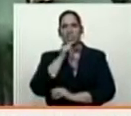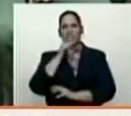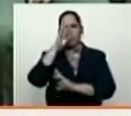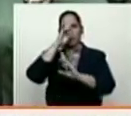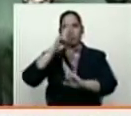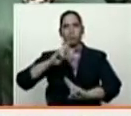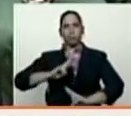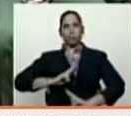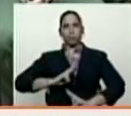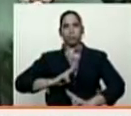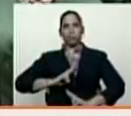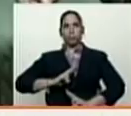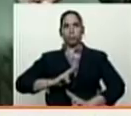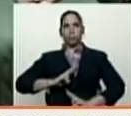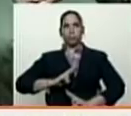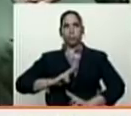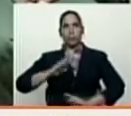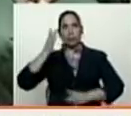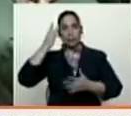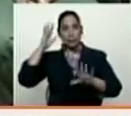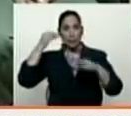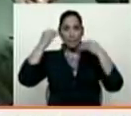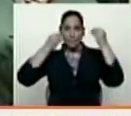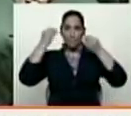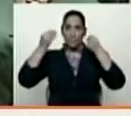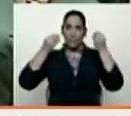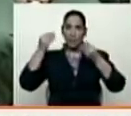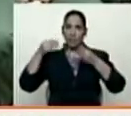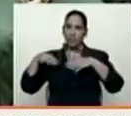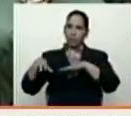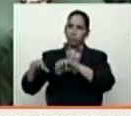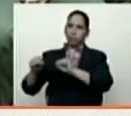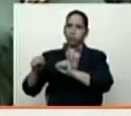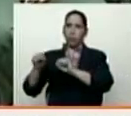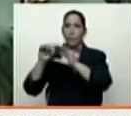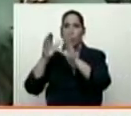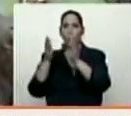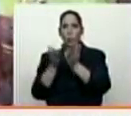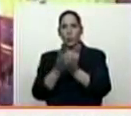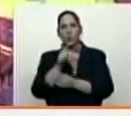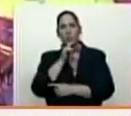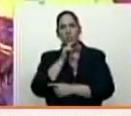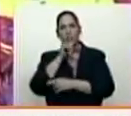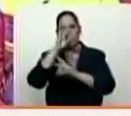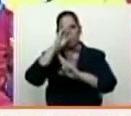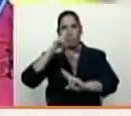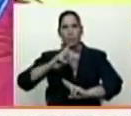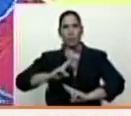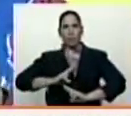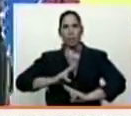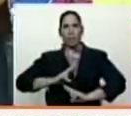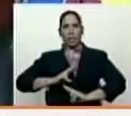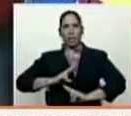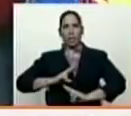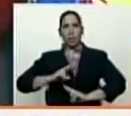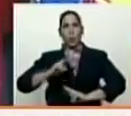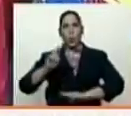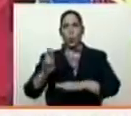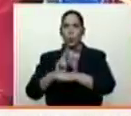respetarán? Los que se creen dueños del mundo. ¿Quiénes nos respetarán? Aquellos que han usado la